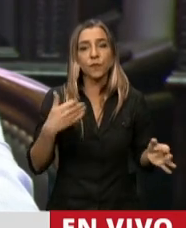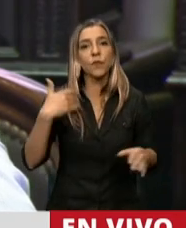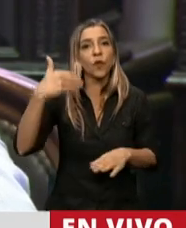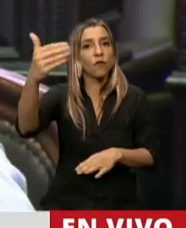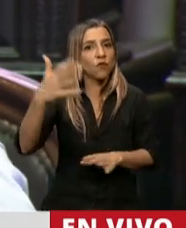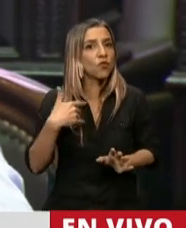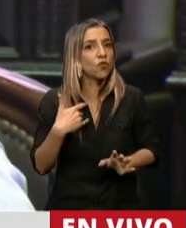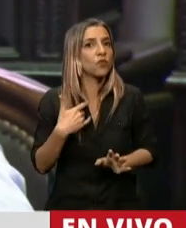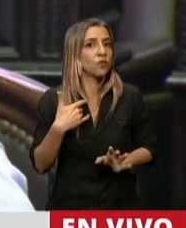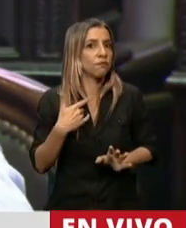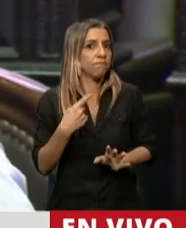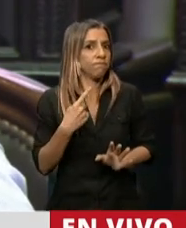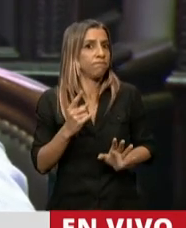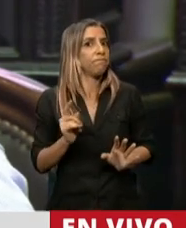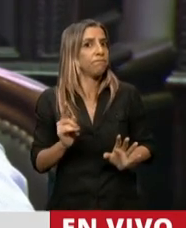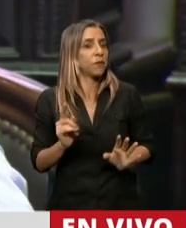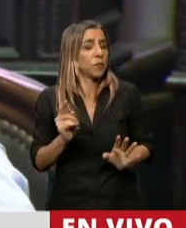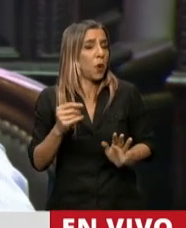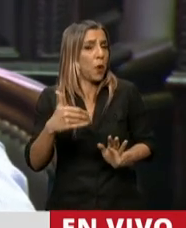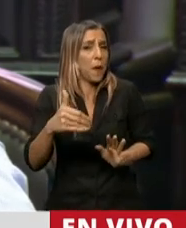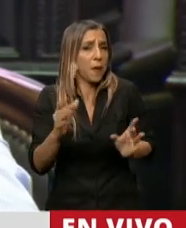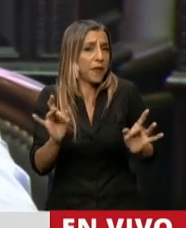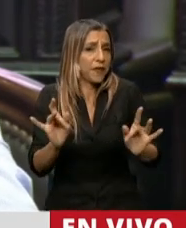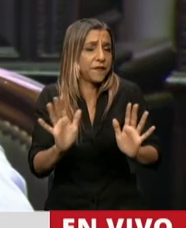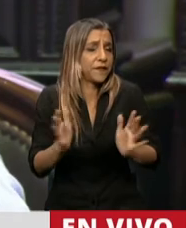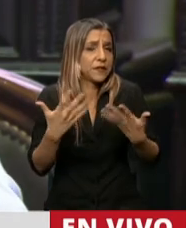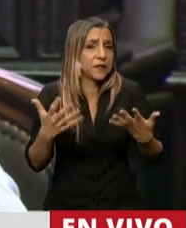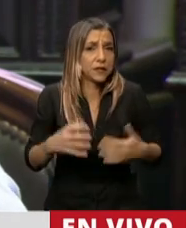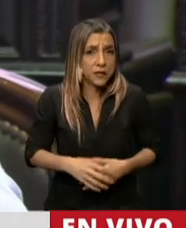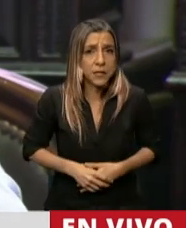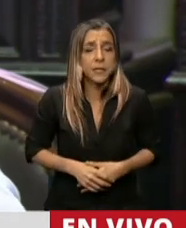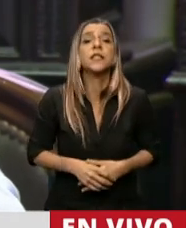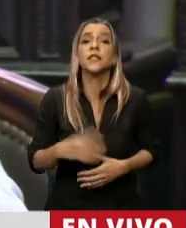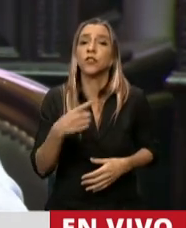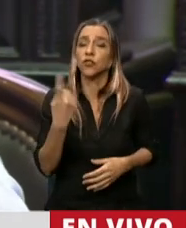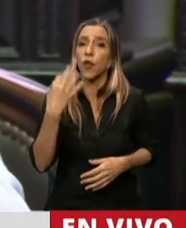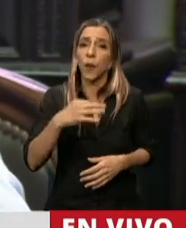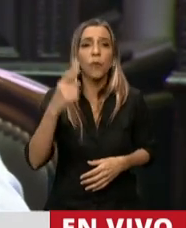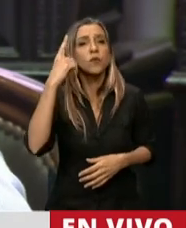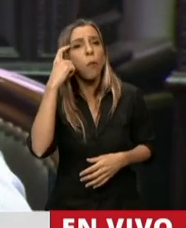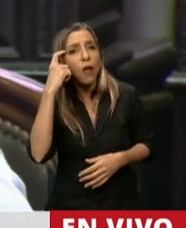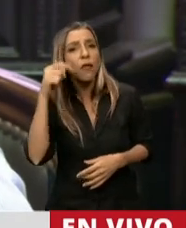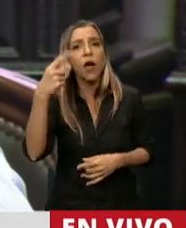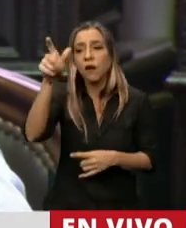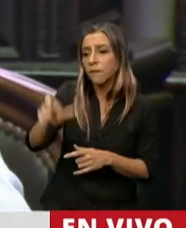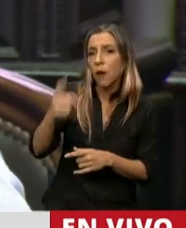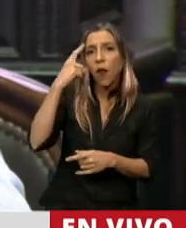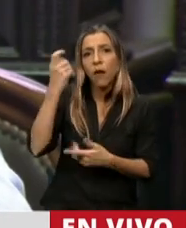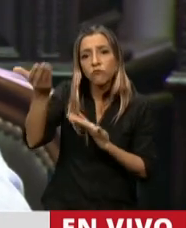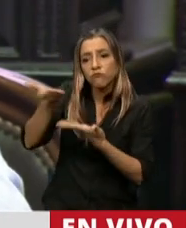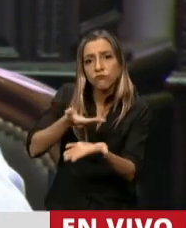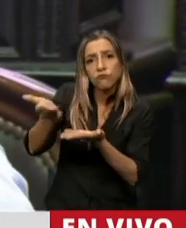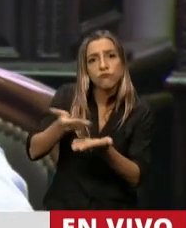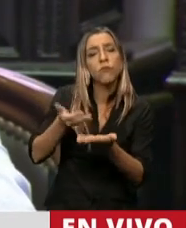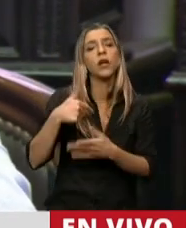parece que todos tenemos que aprender del otro. Yo creo que como oposición hoy aprendimos que lo fundamental para